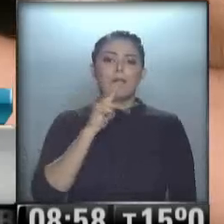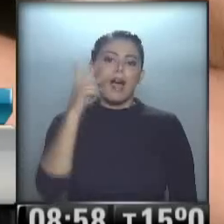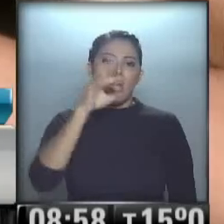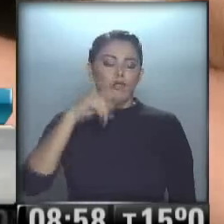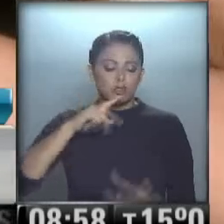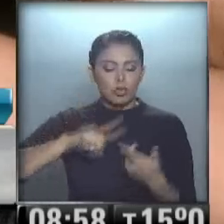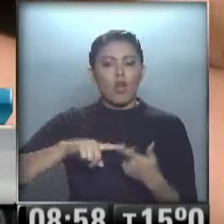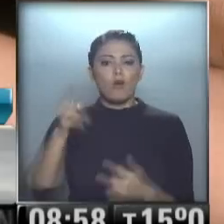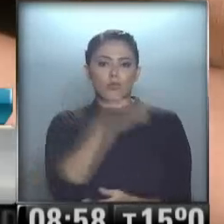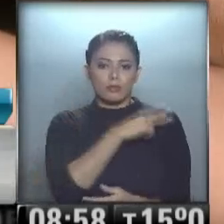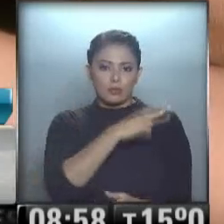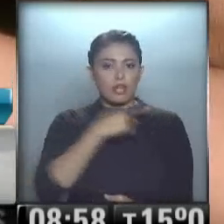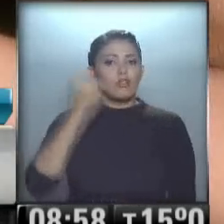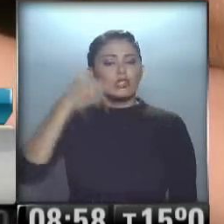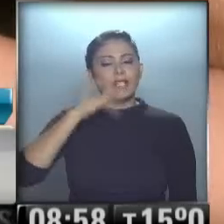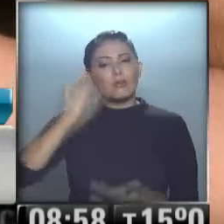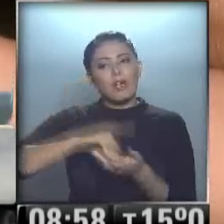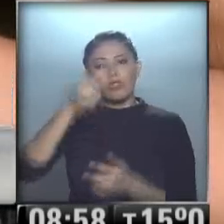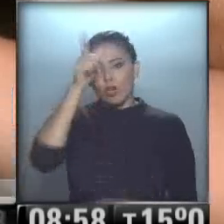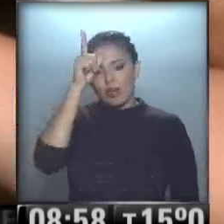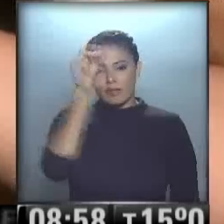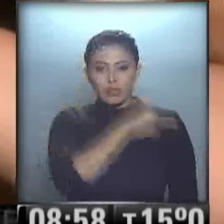comisario Santos y a los demás jefes policiales